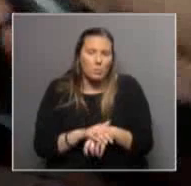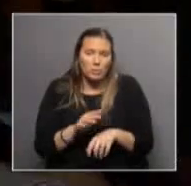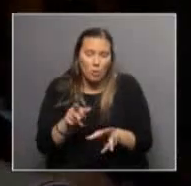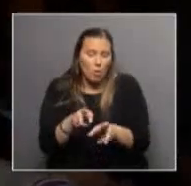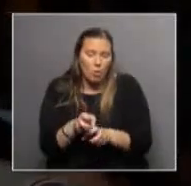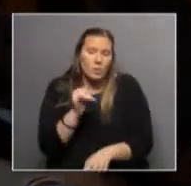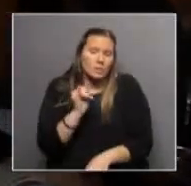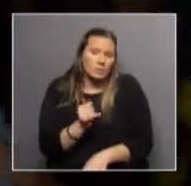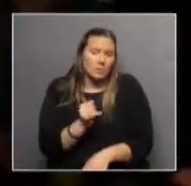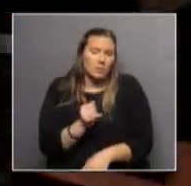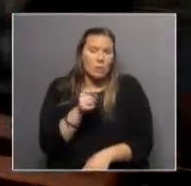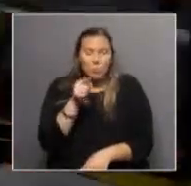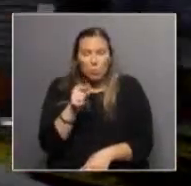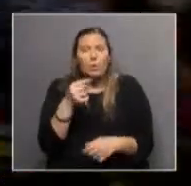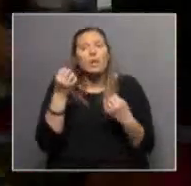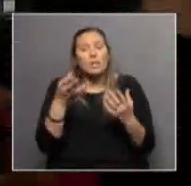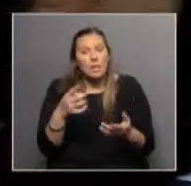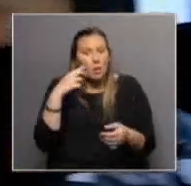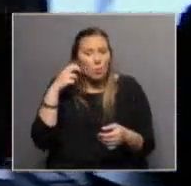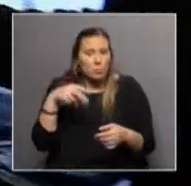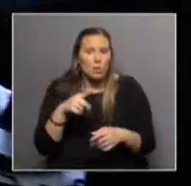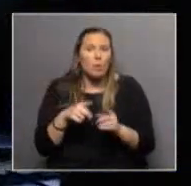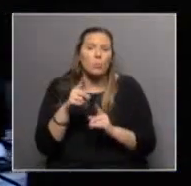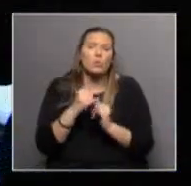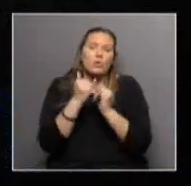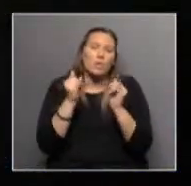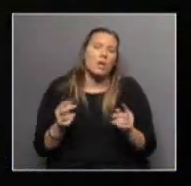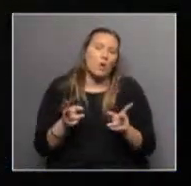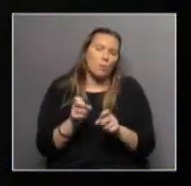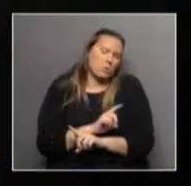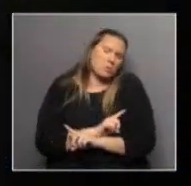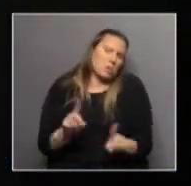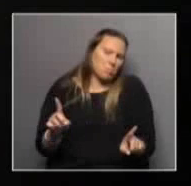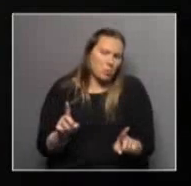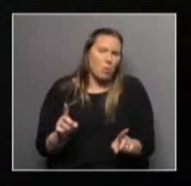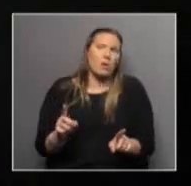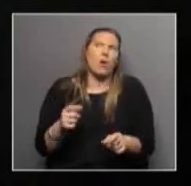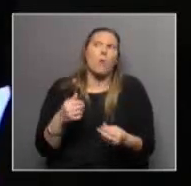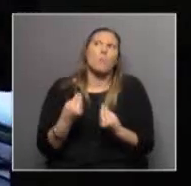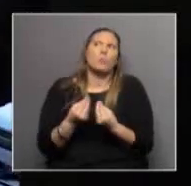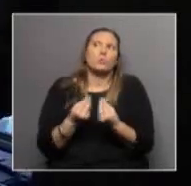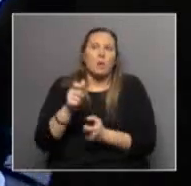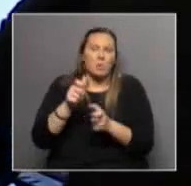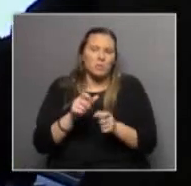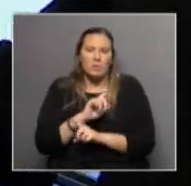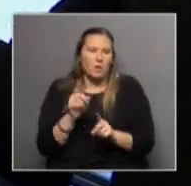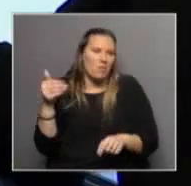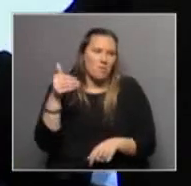es cuando cobra. Nada. ¿Vos cómo ves? A veces los días de cobro tampoco se baja tanto. O